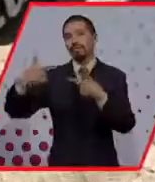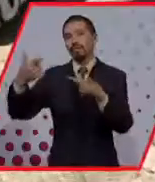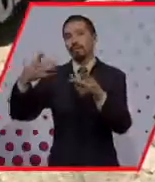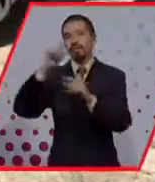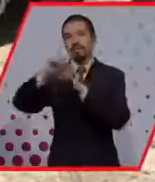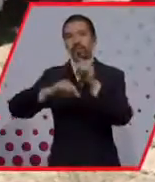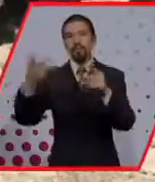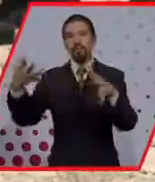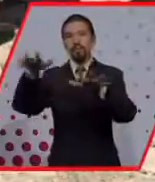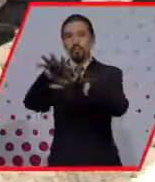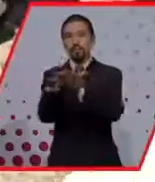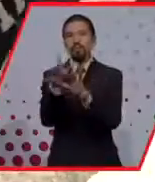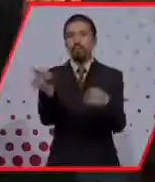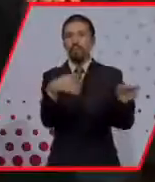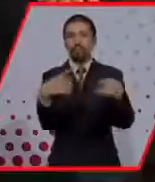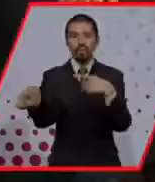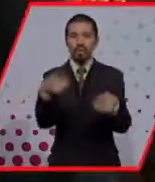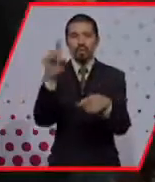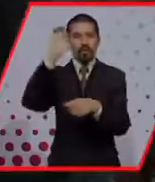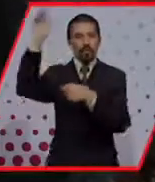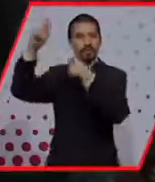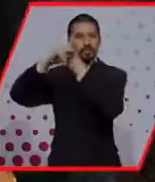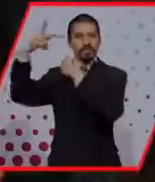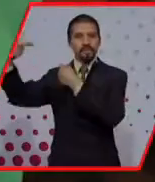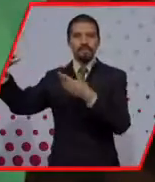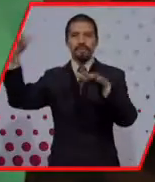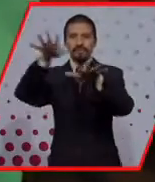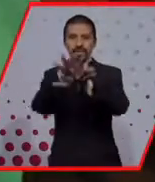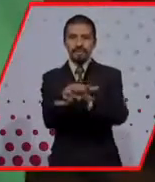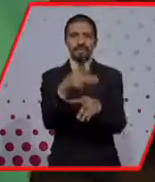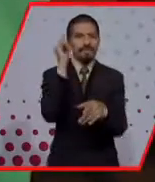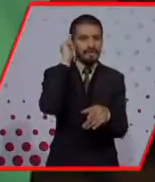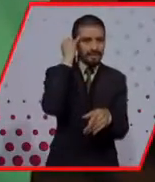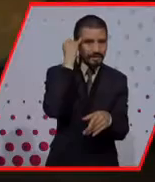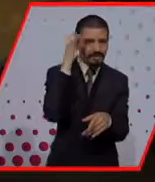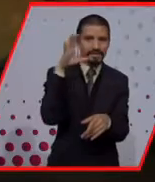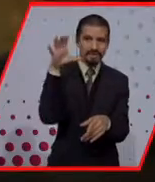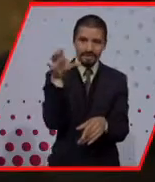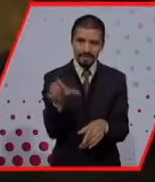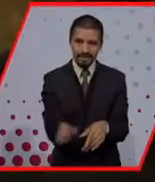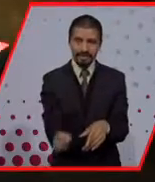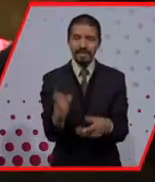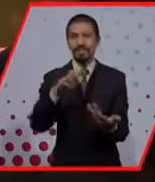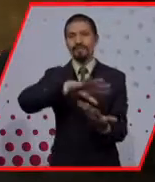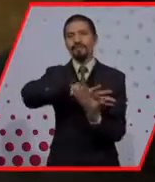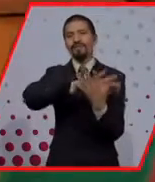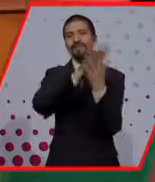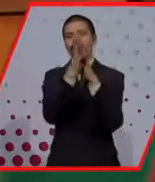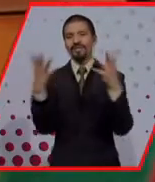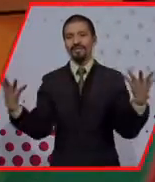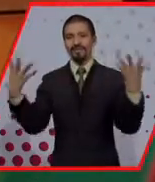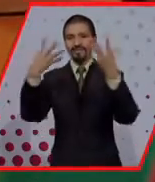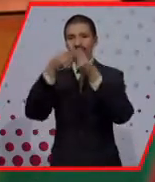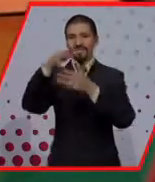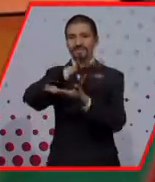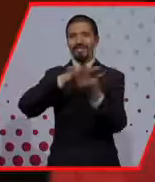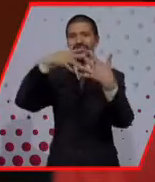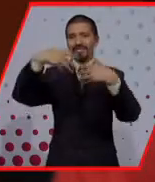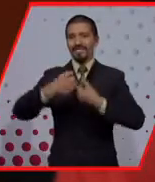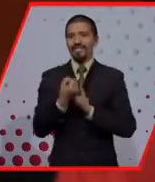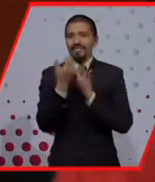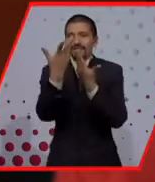fusión de las formas musicales europeas con lo indígena y lo africano resultando de esta mezcla una expresión musical